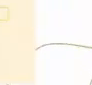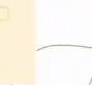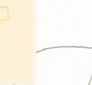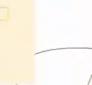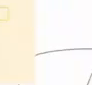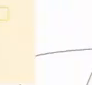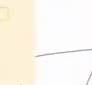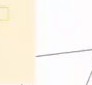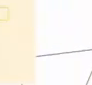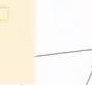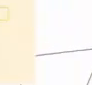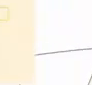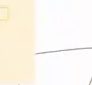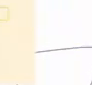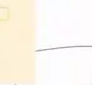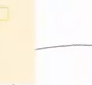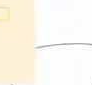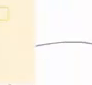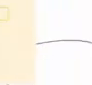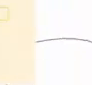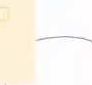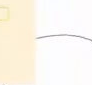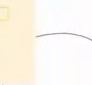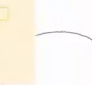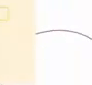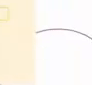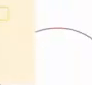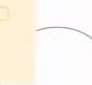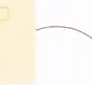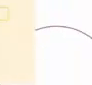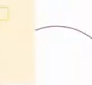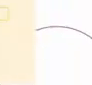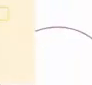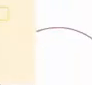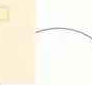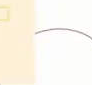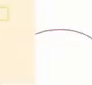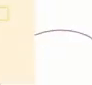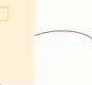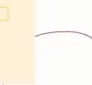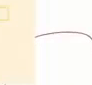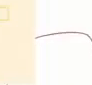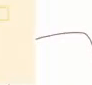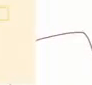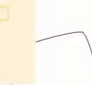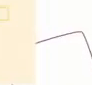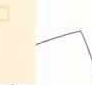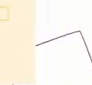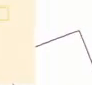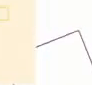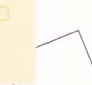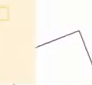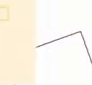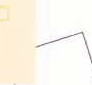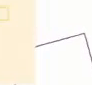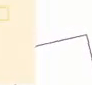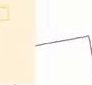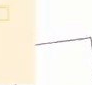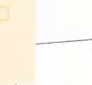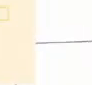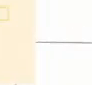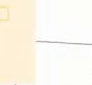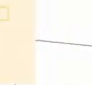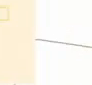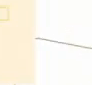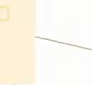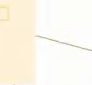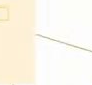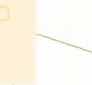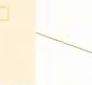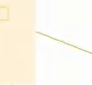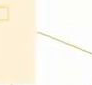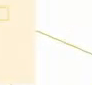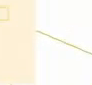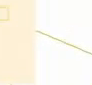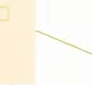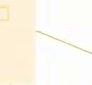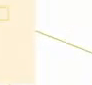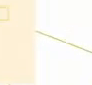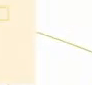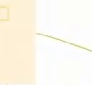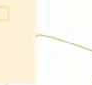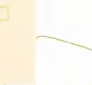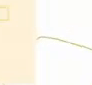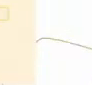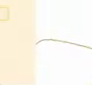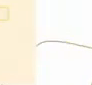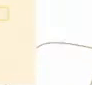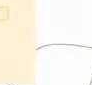2,8. Y las continuas pueden tomar valores comprendidos entre otros dos consecutivos, por más pequeña que sea